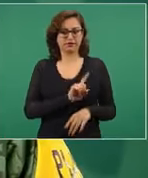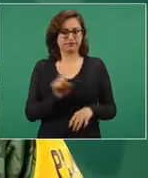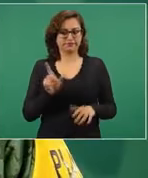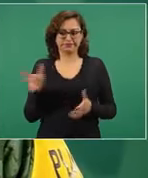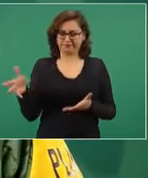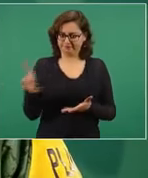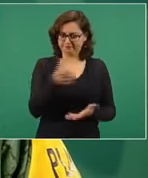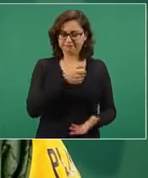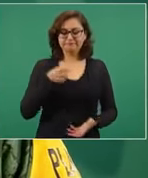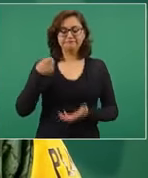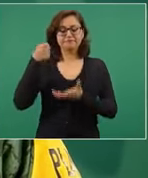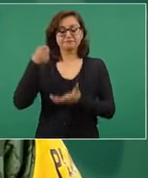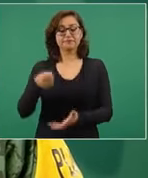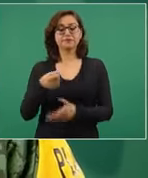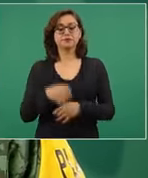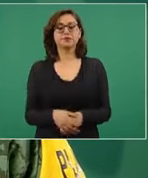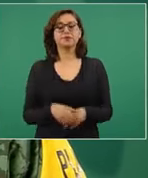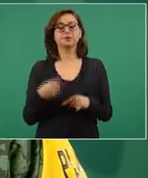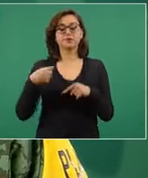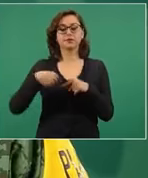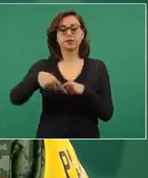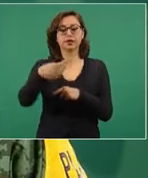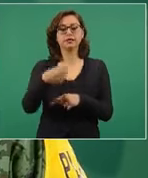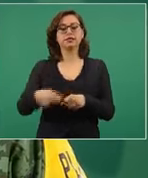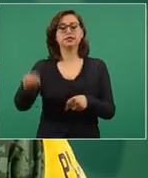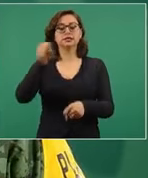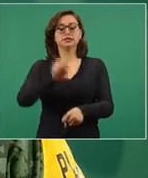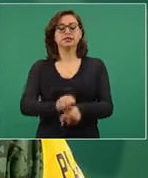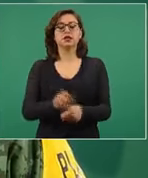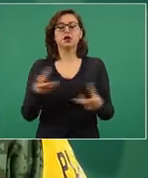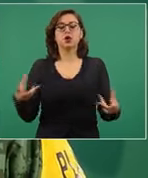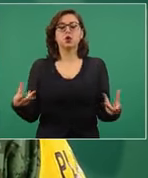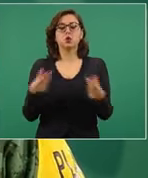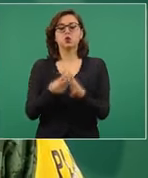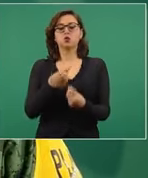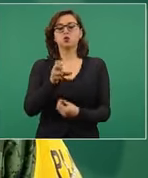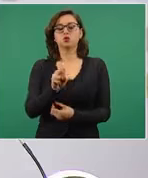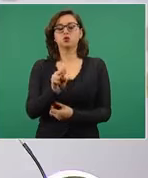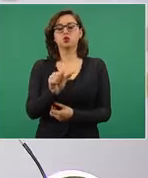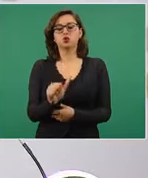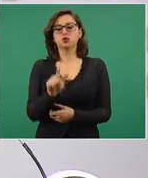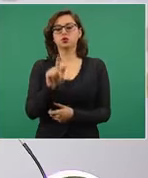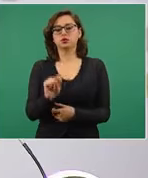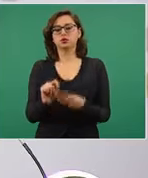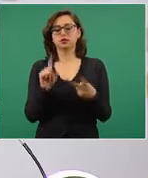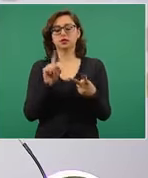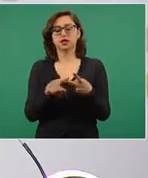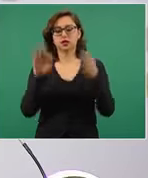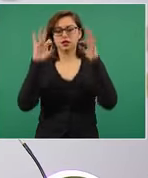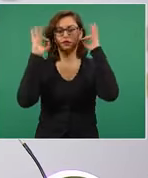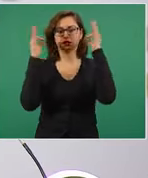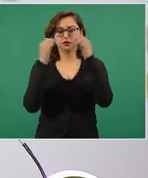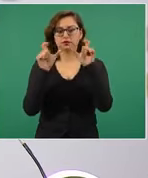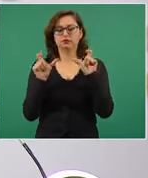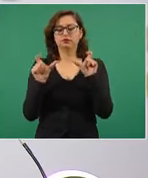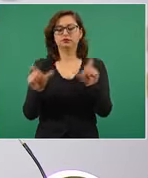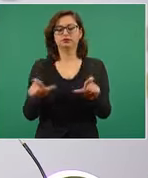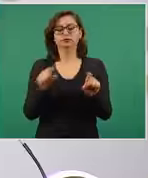y que lo veremos esta semana en coordinación con Hacienda y con aduanas, es tener la